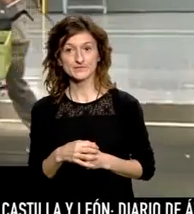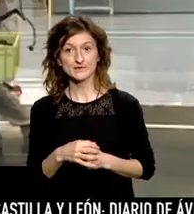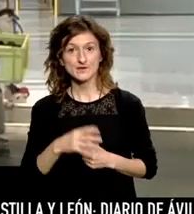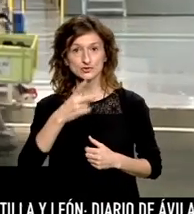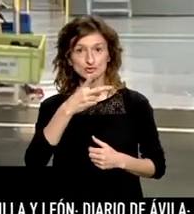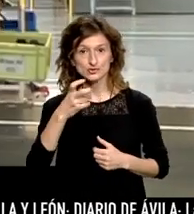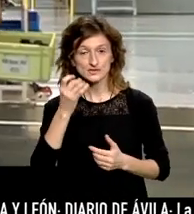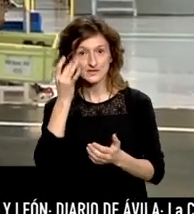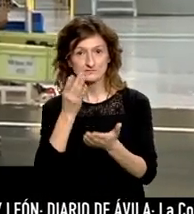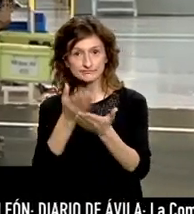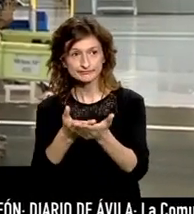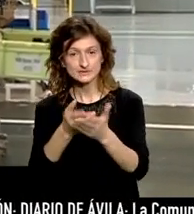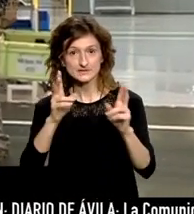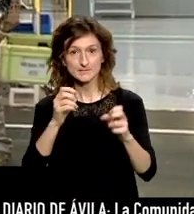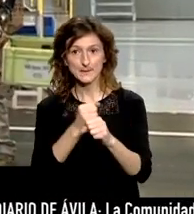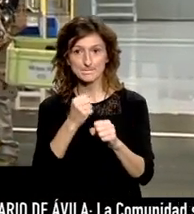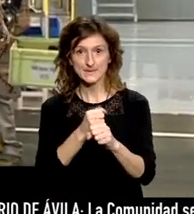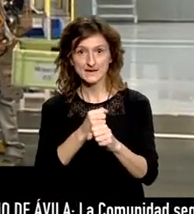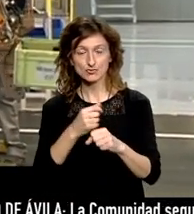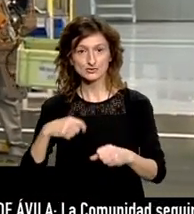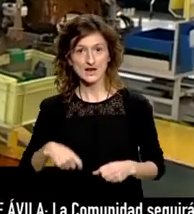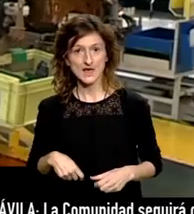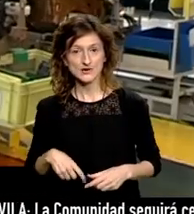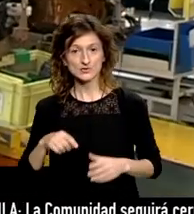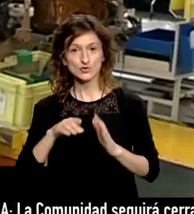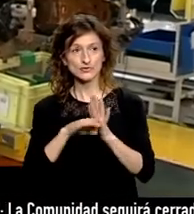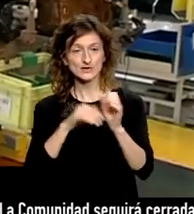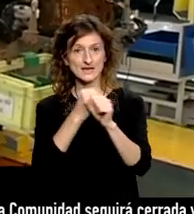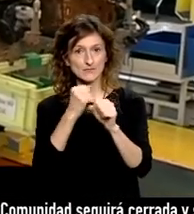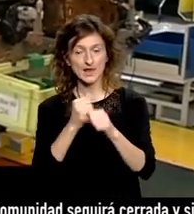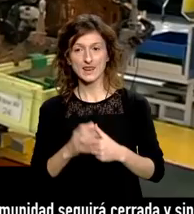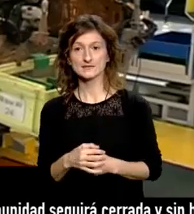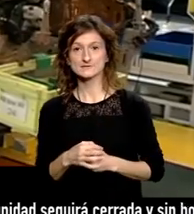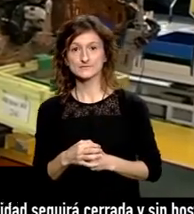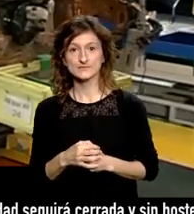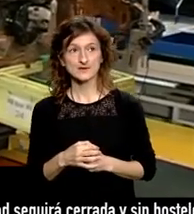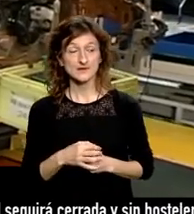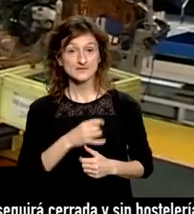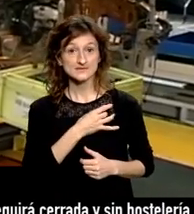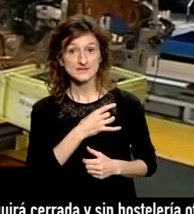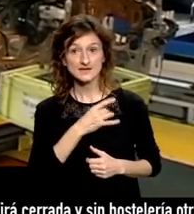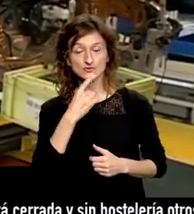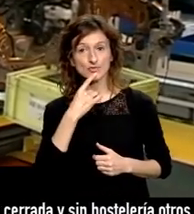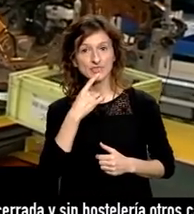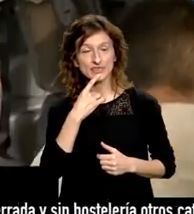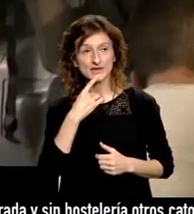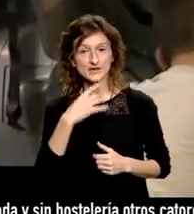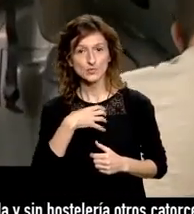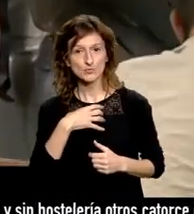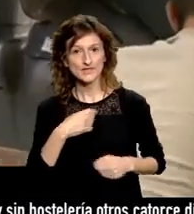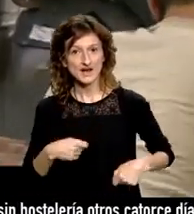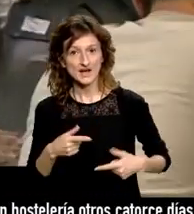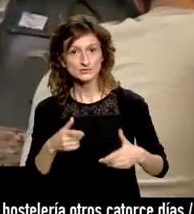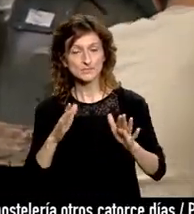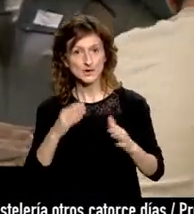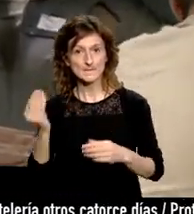casi 200 iniciativas relacionadas con el empleo, el salario y las condiciones laborales. Los sindicatos argumentan que no supondrían ningún